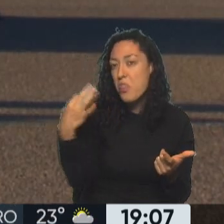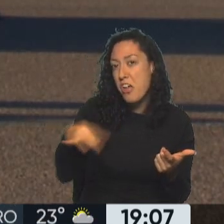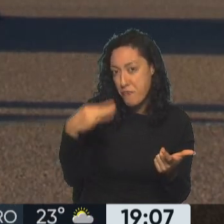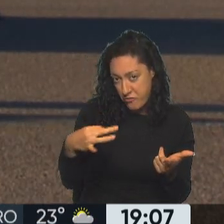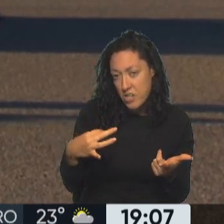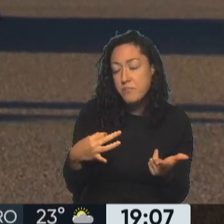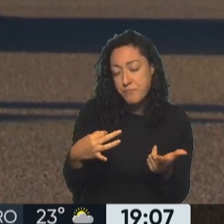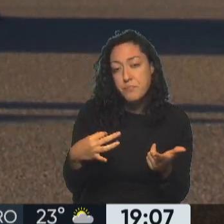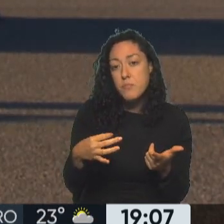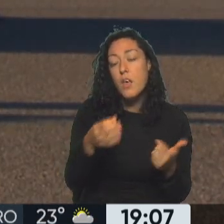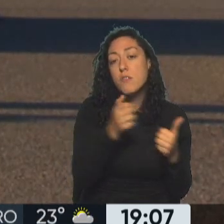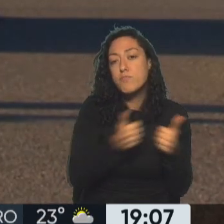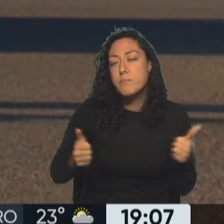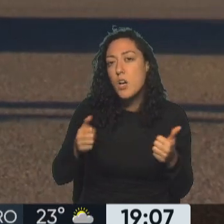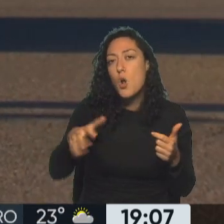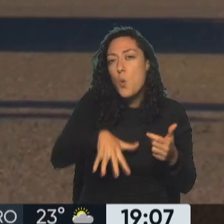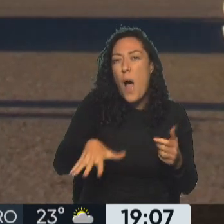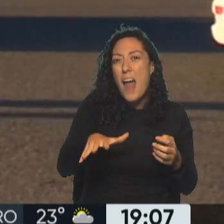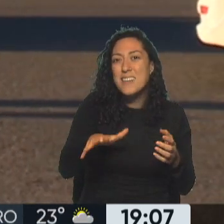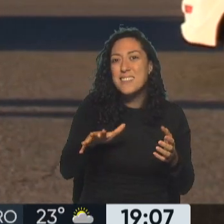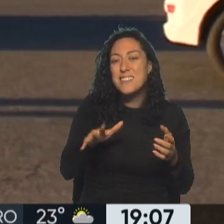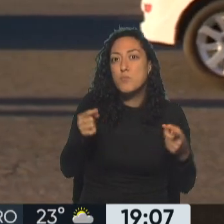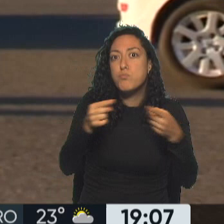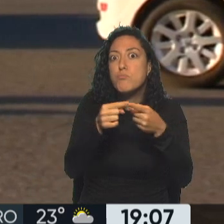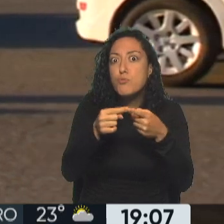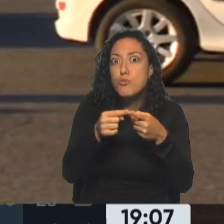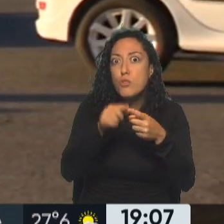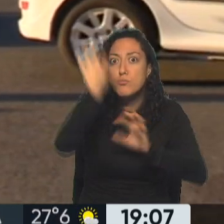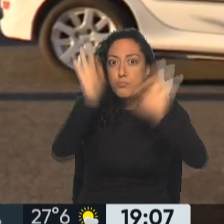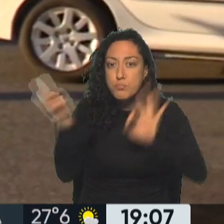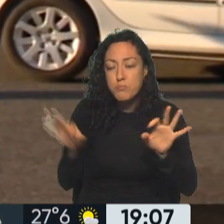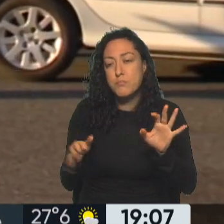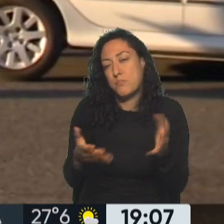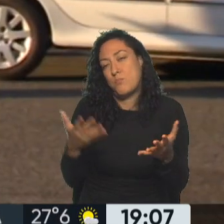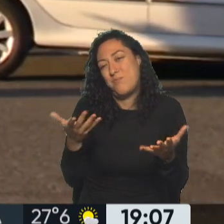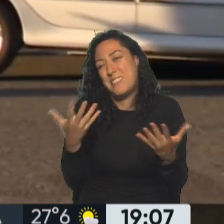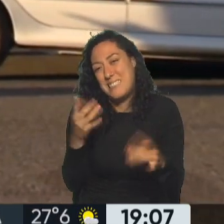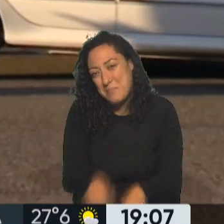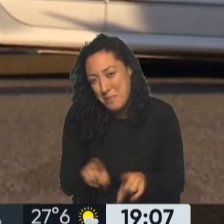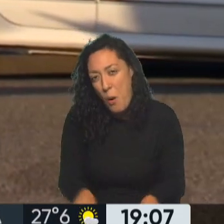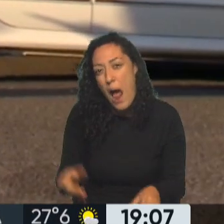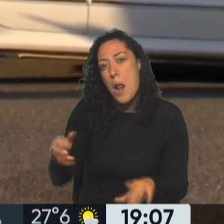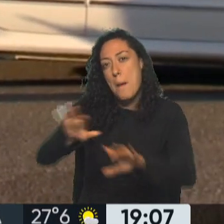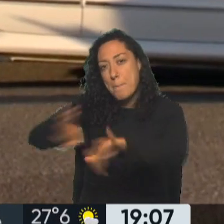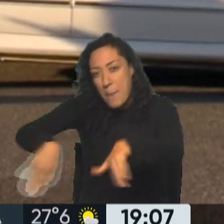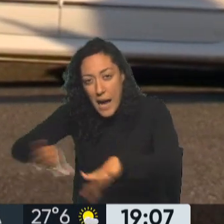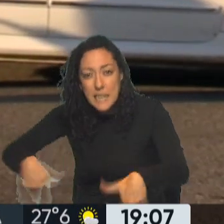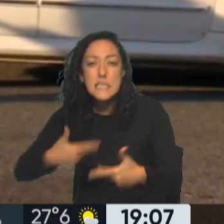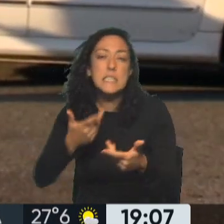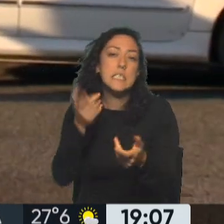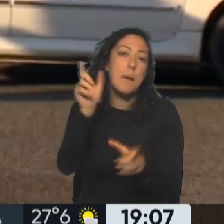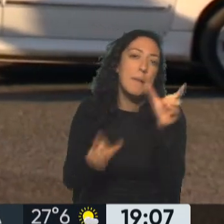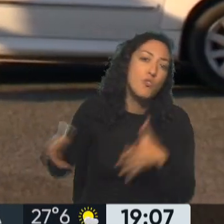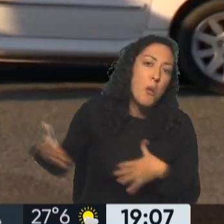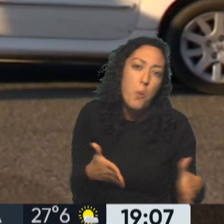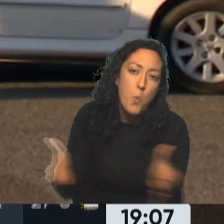Los lugares más visitados, como siempre, el partido de la costa para aquellos que quieren ir por la